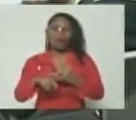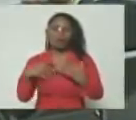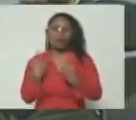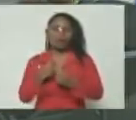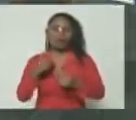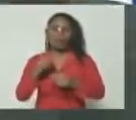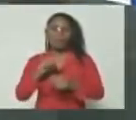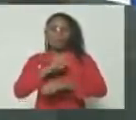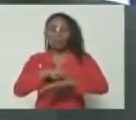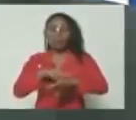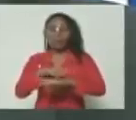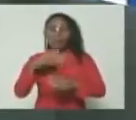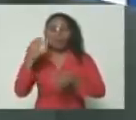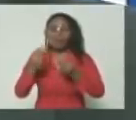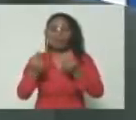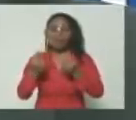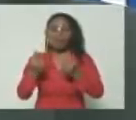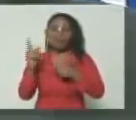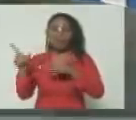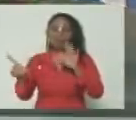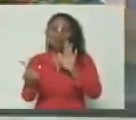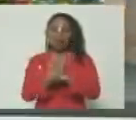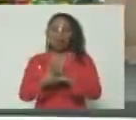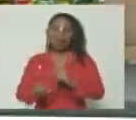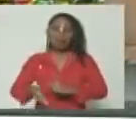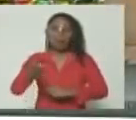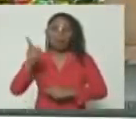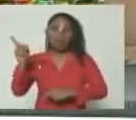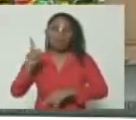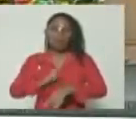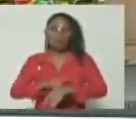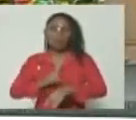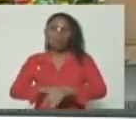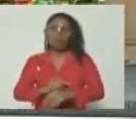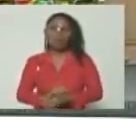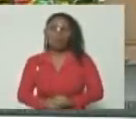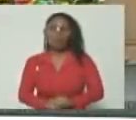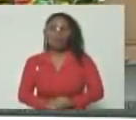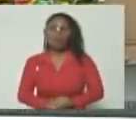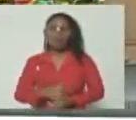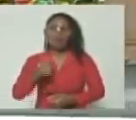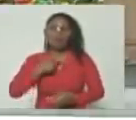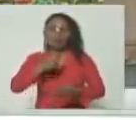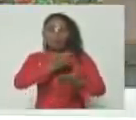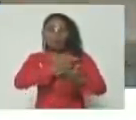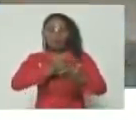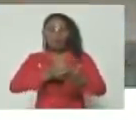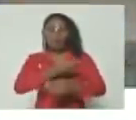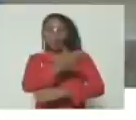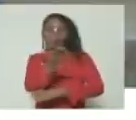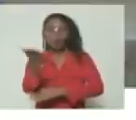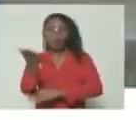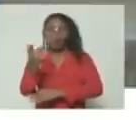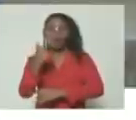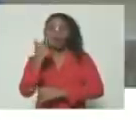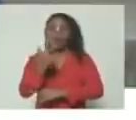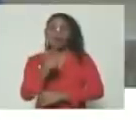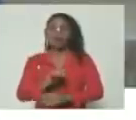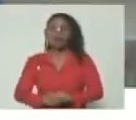creo que es la ley de esta coyuntura, de este momento. He tomado nota de todo lo que ustedes han dicho.